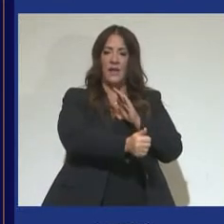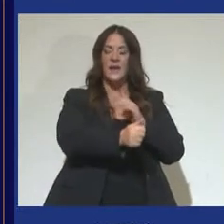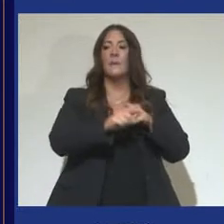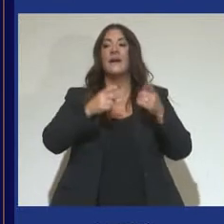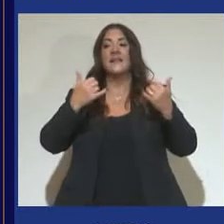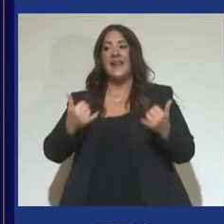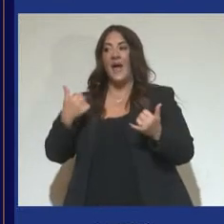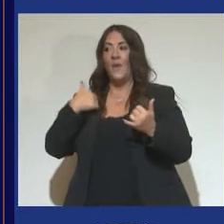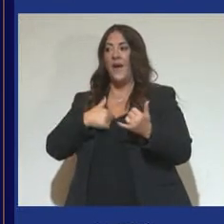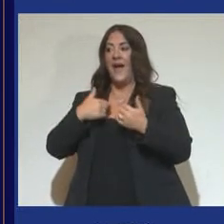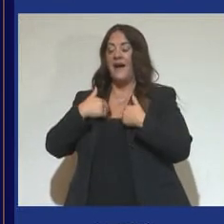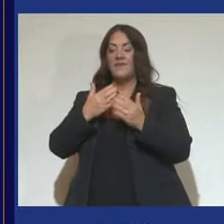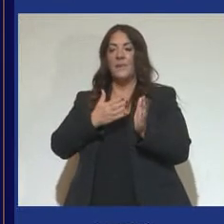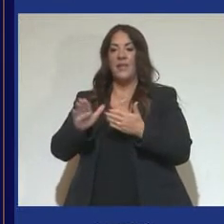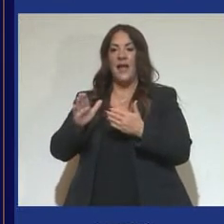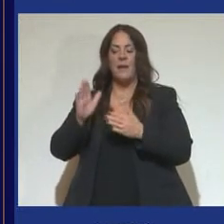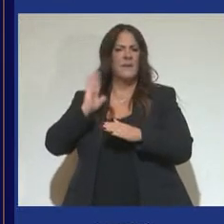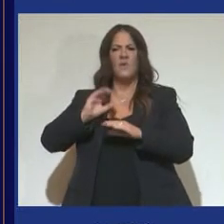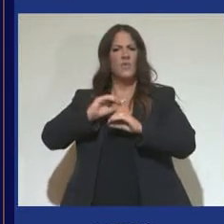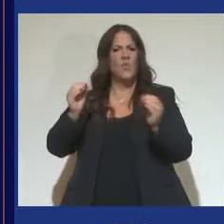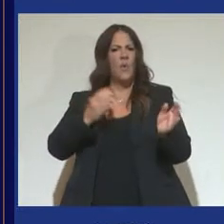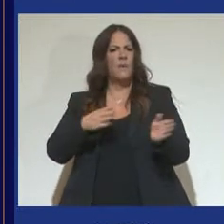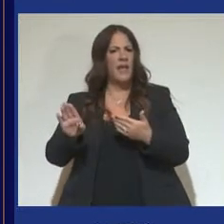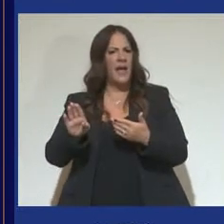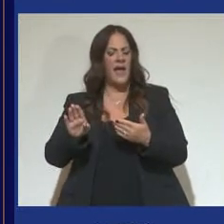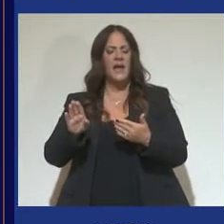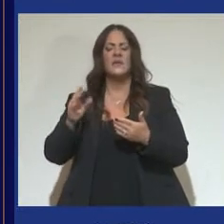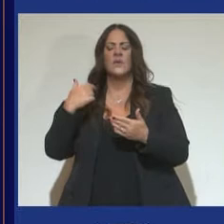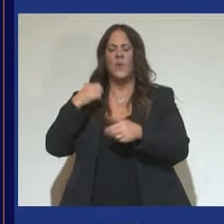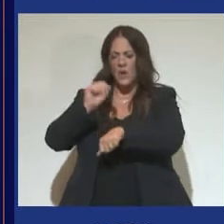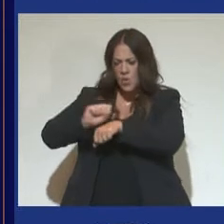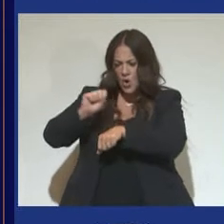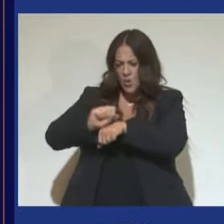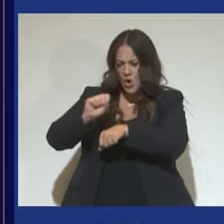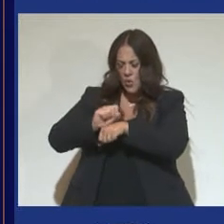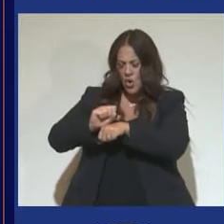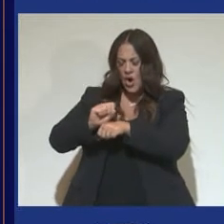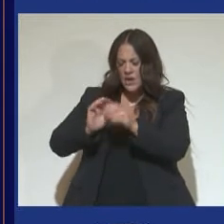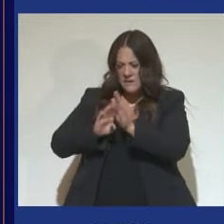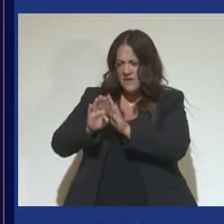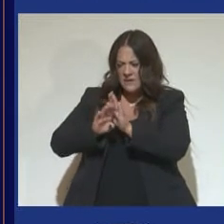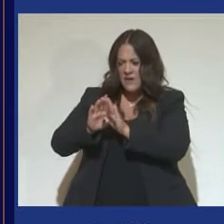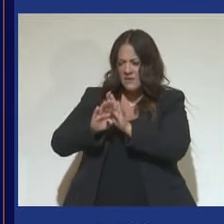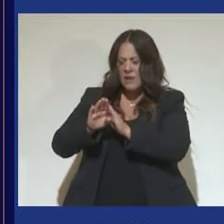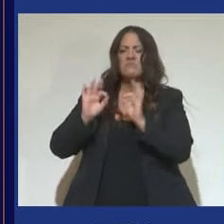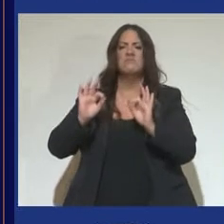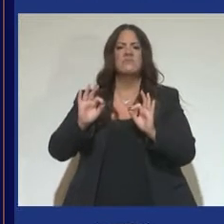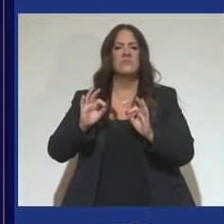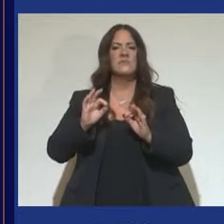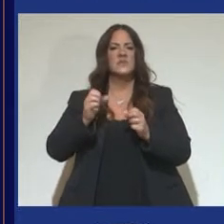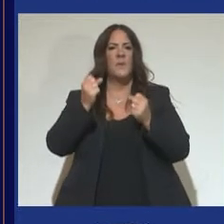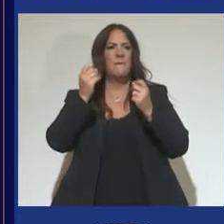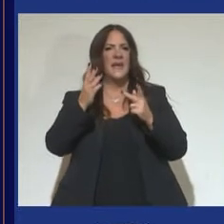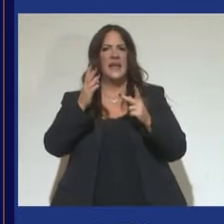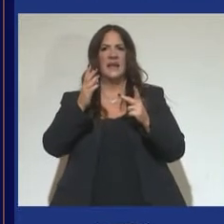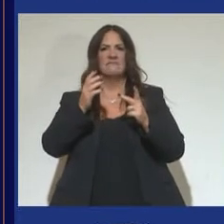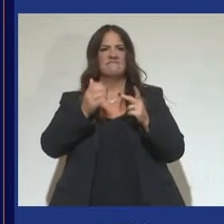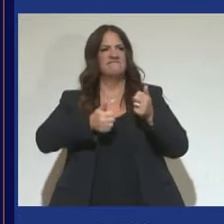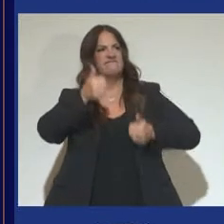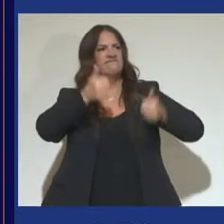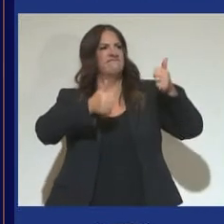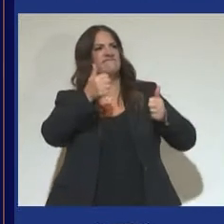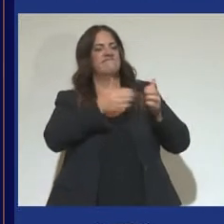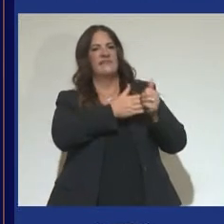pero ahora tenemos un plan no teníamos plan antes nuestro trabajo arduo había tantos líderes en este espacio